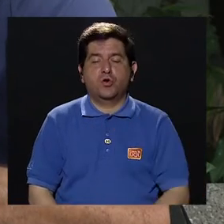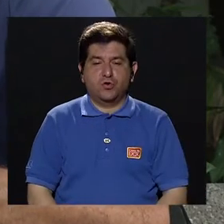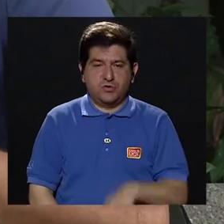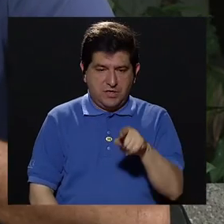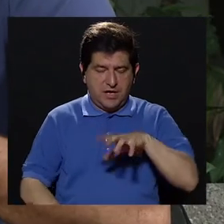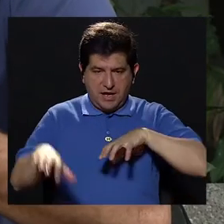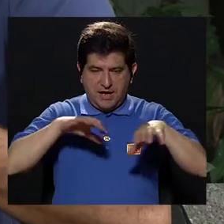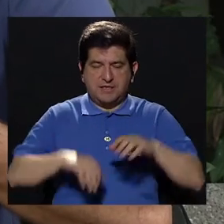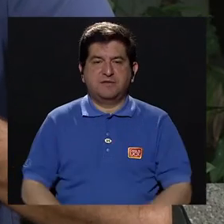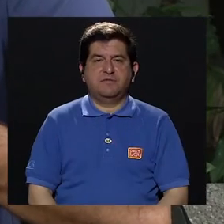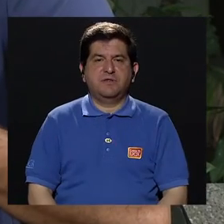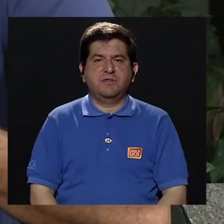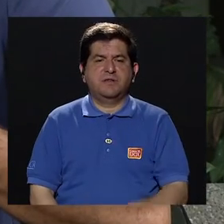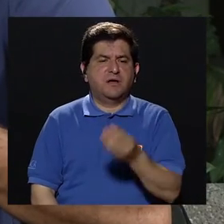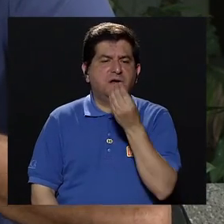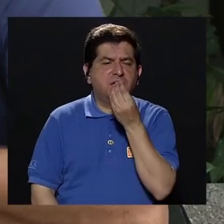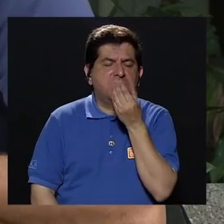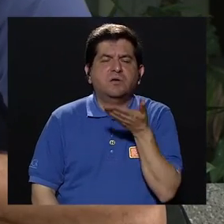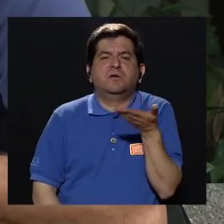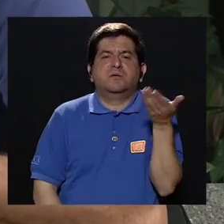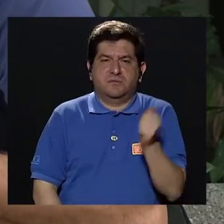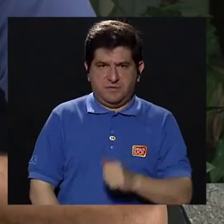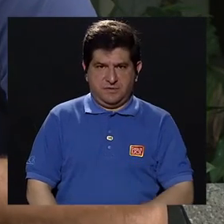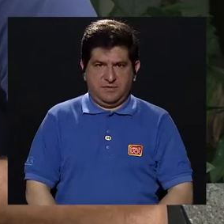el ejercicio, qué debe consumir,